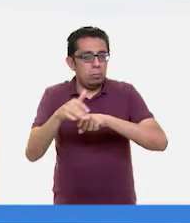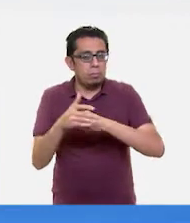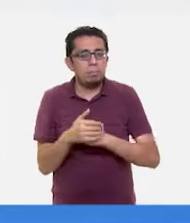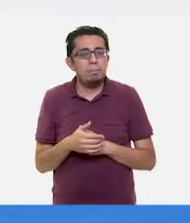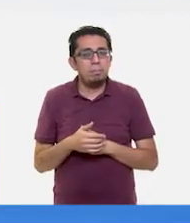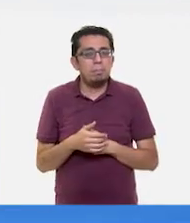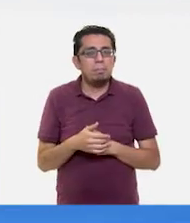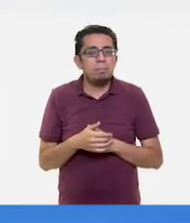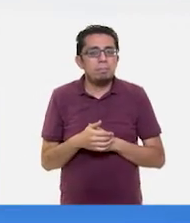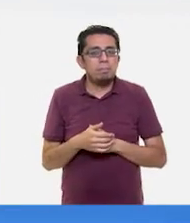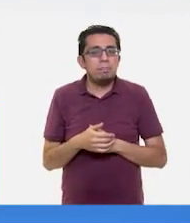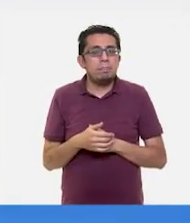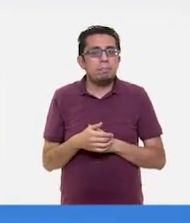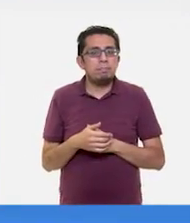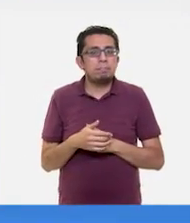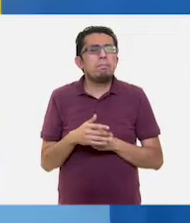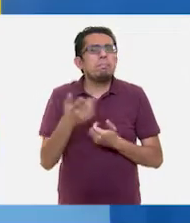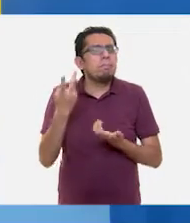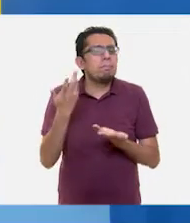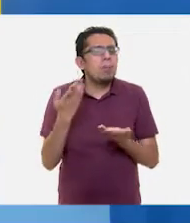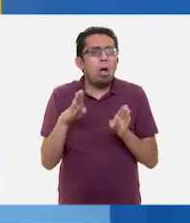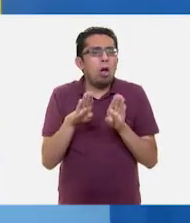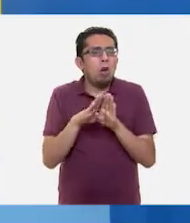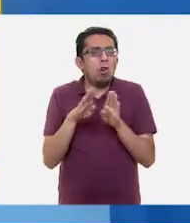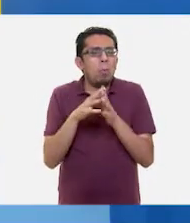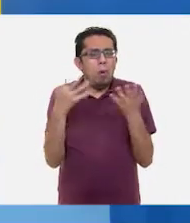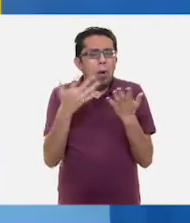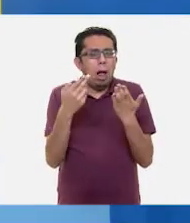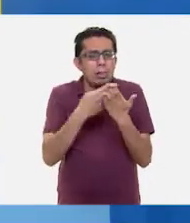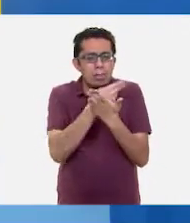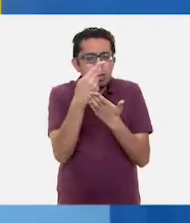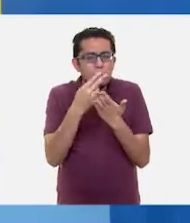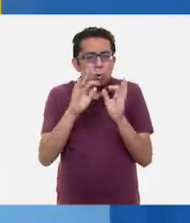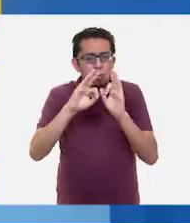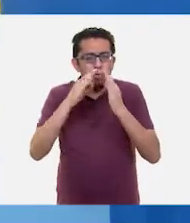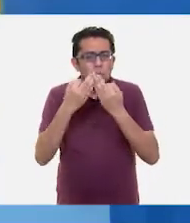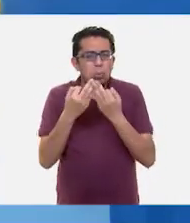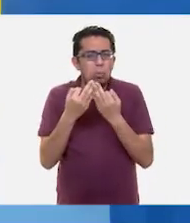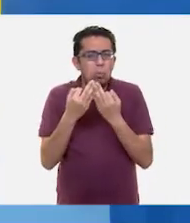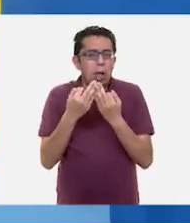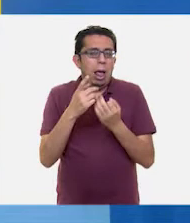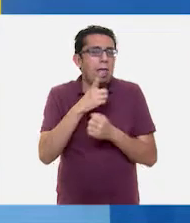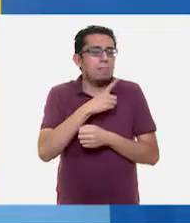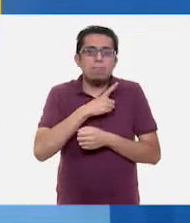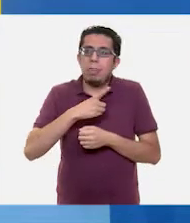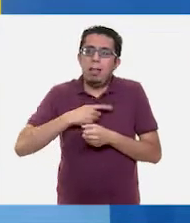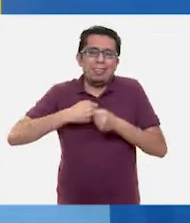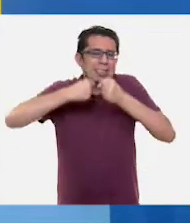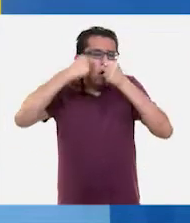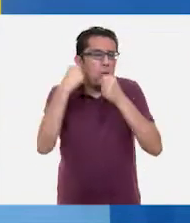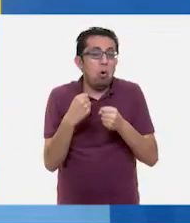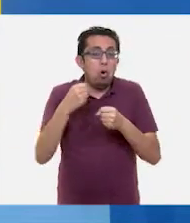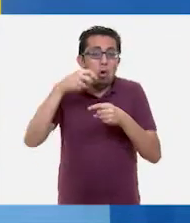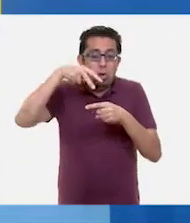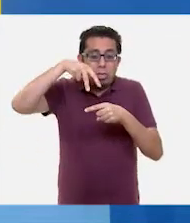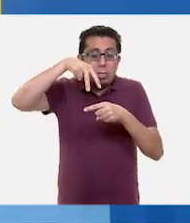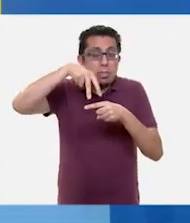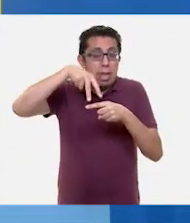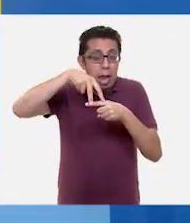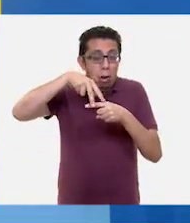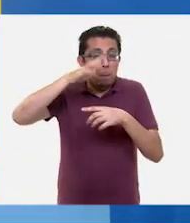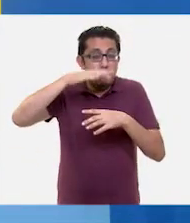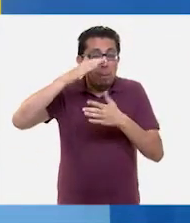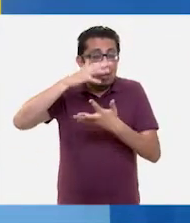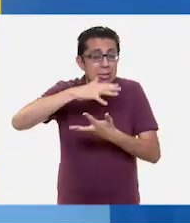¿cómo quedarían las figuras? Pues definitivamente tienen que ser triángulos más grandes porque la sucesión está